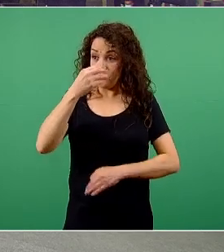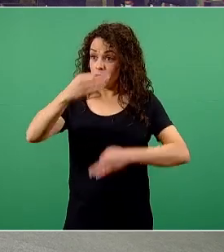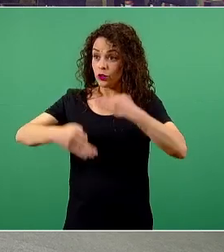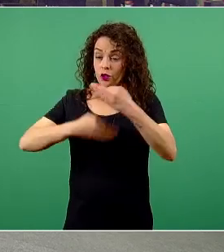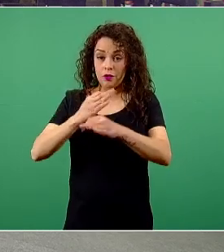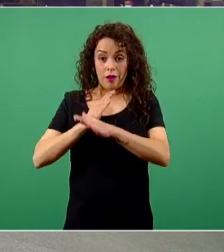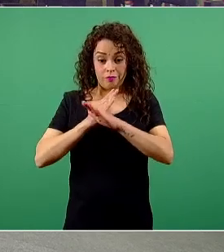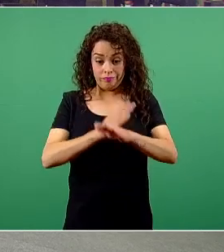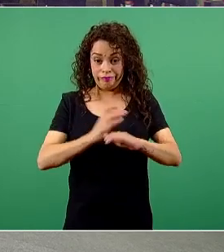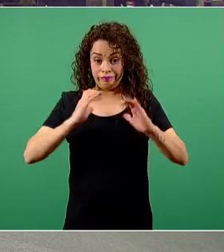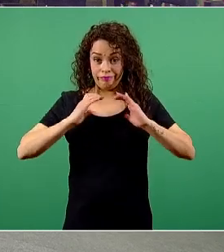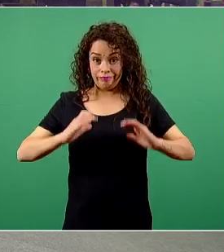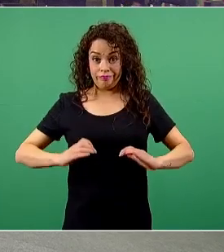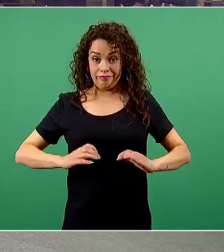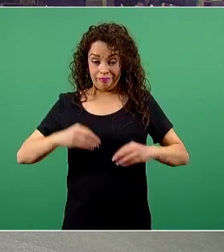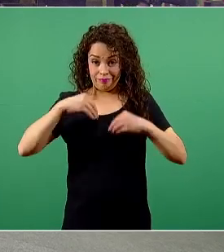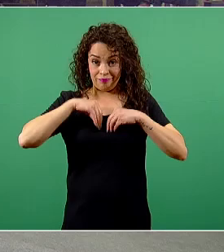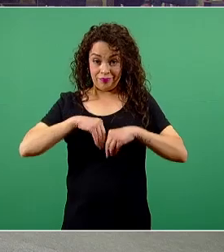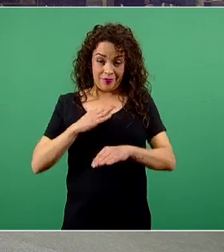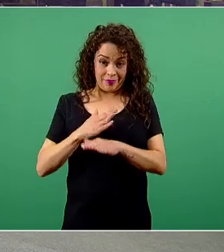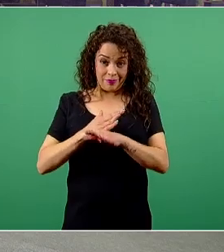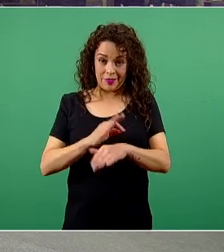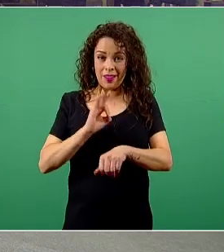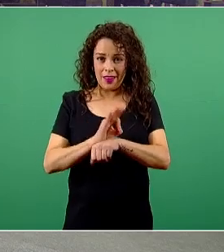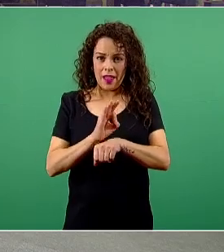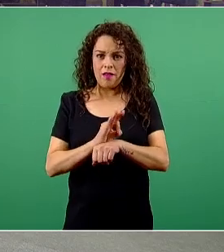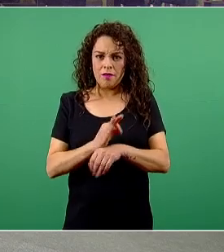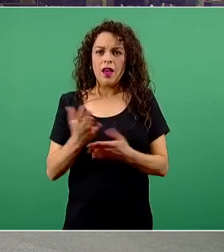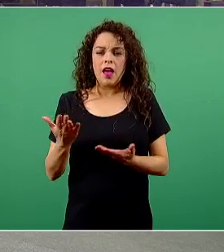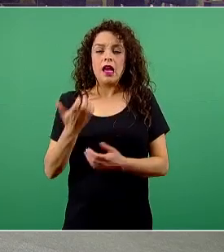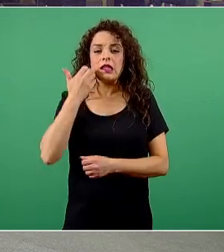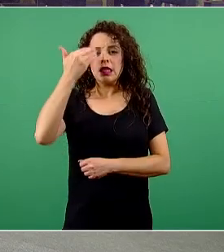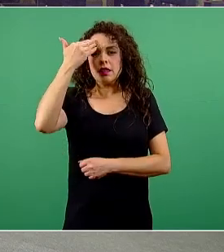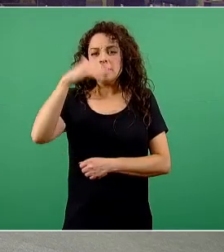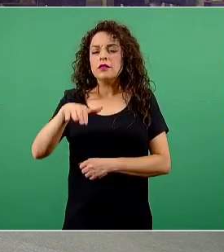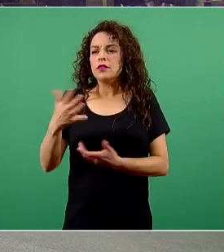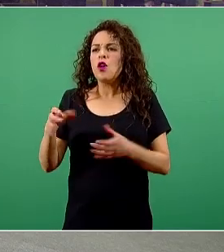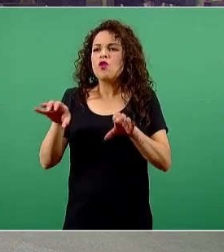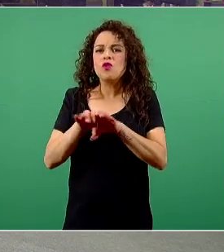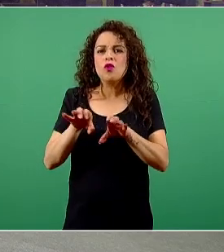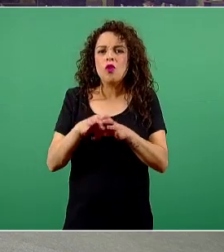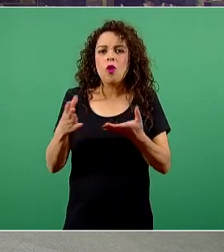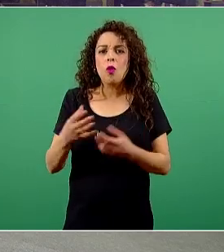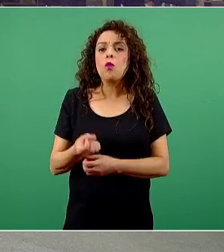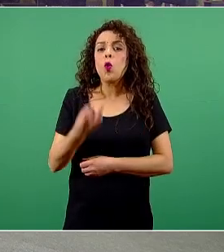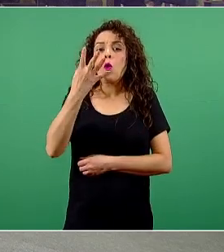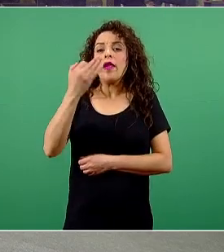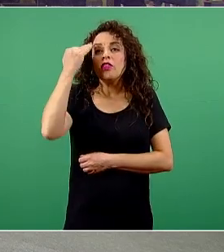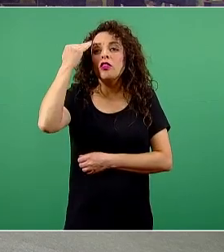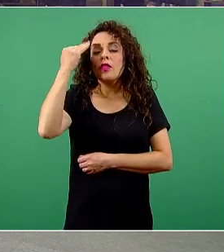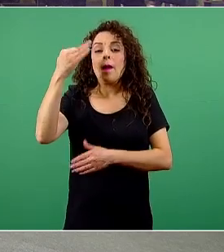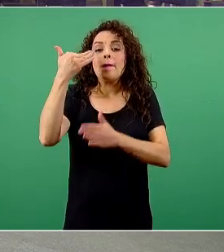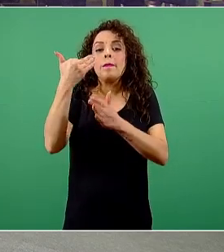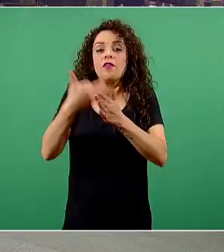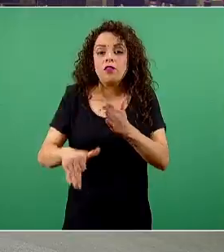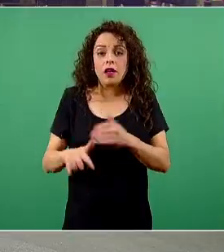bueno, comentaron que estábamos lejos, ¿no? Pero si nos pueden un poquito abundar sobre esta parte, que es la más, bueno, que es la que mucha gente ha querido. Sí, el